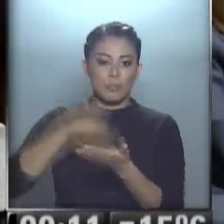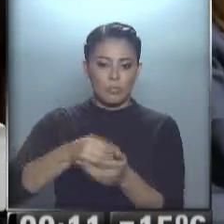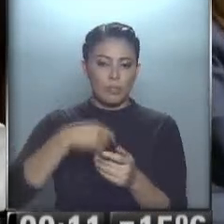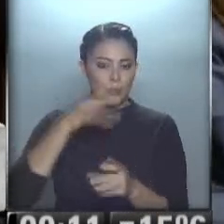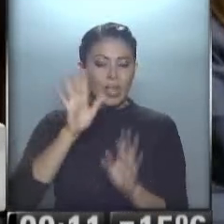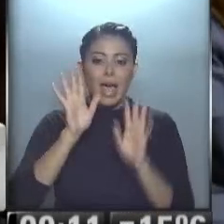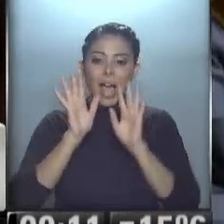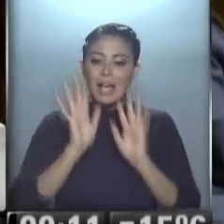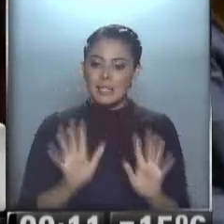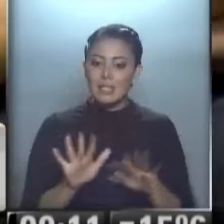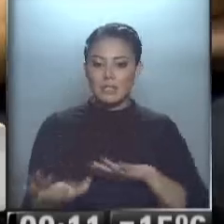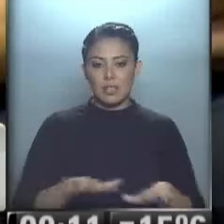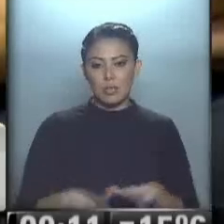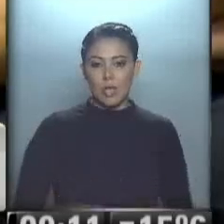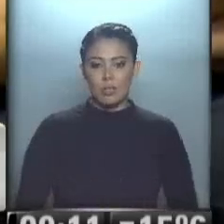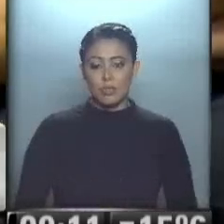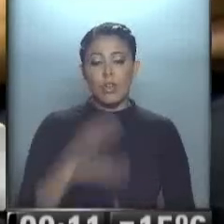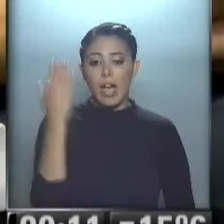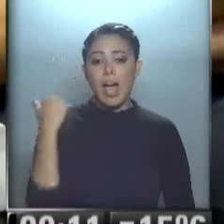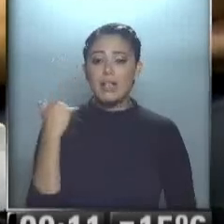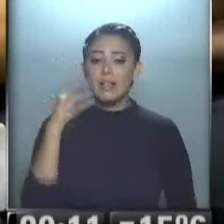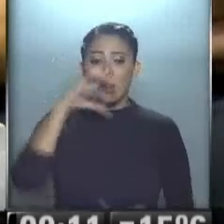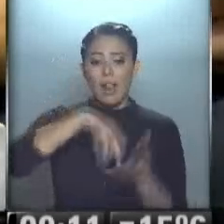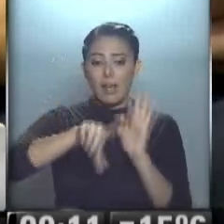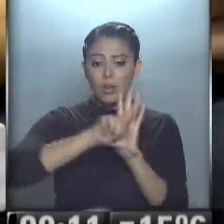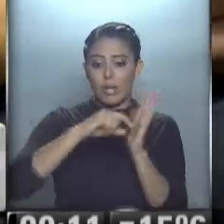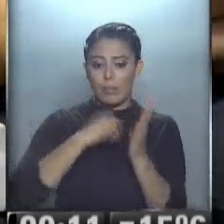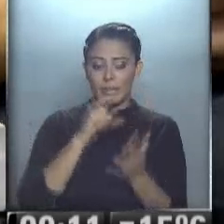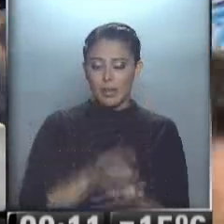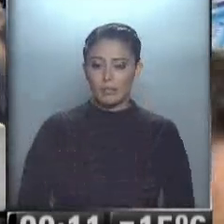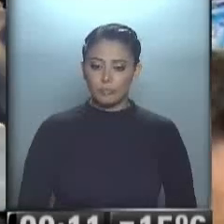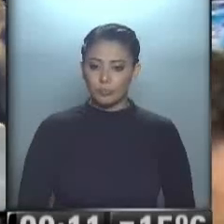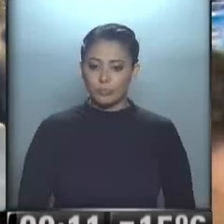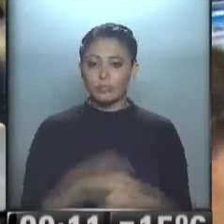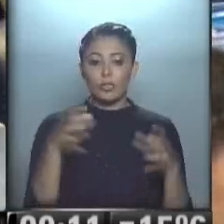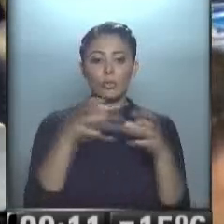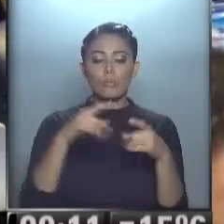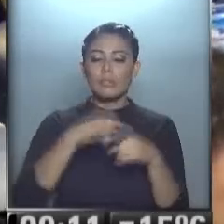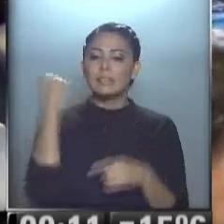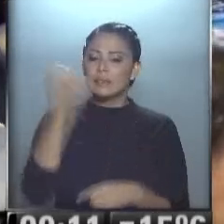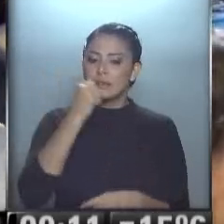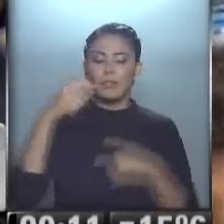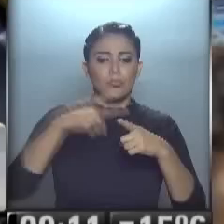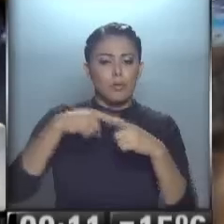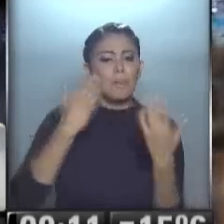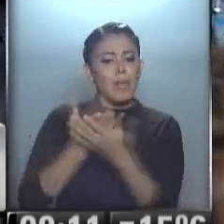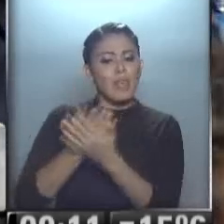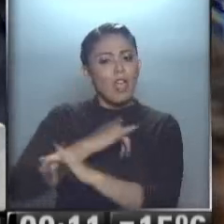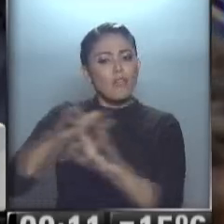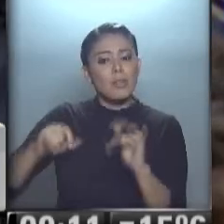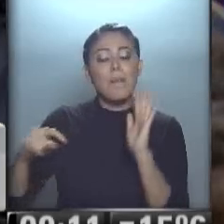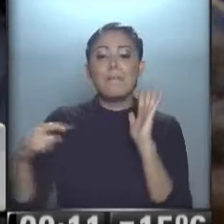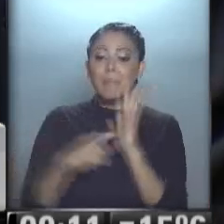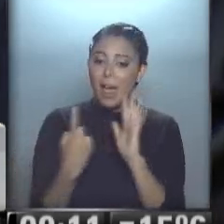esta fue la situación en el día de ayer en la legislatura porteo los bloques pretendían debatir un pedido de informes